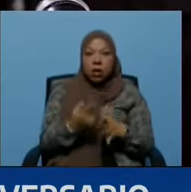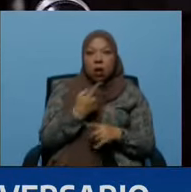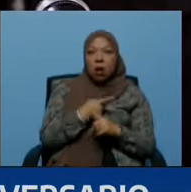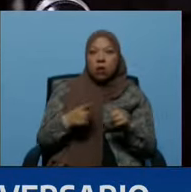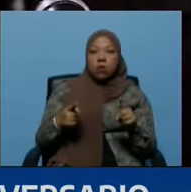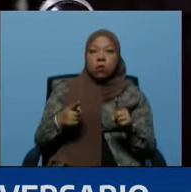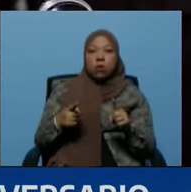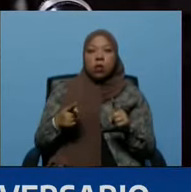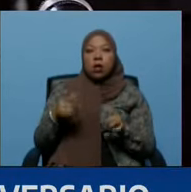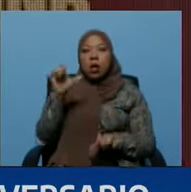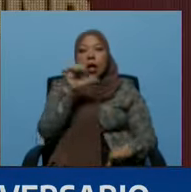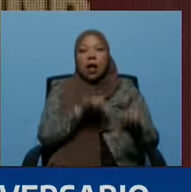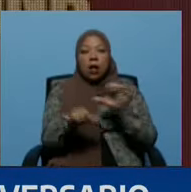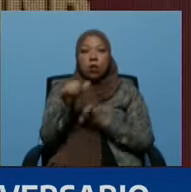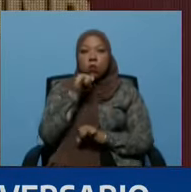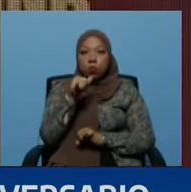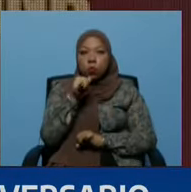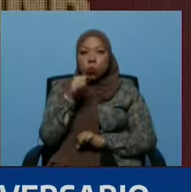Sacaron armas,